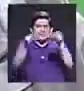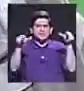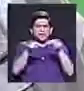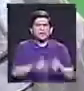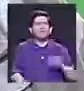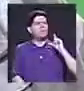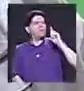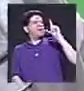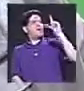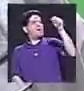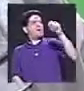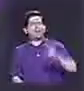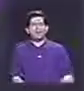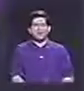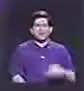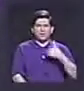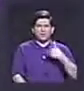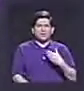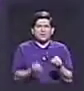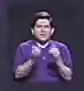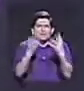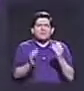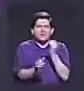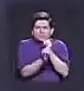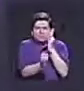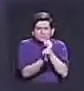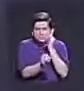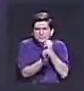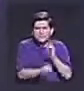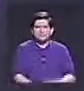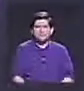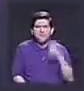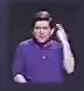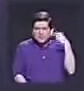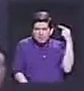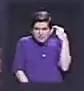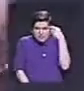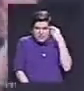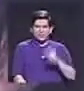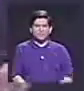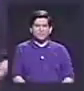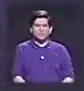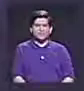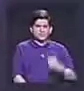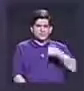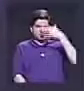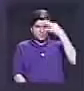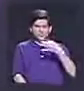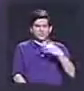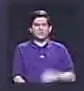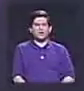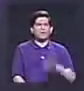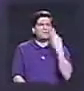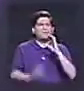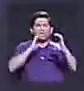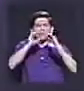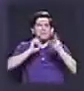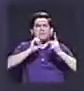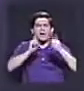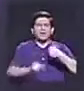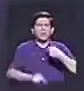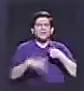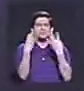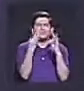un poco más alejada de donde se concentran la mayoría de instituciones, ¿verdad?, estatales, ¿cómo accedo yo? ¿A través de cuáles medios de comunicación